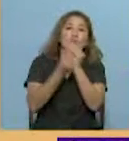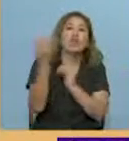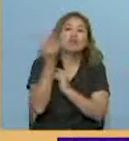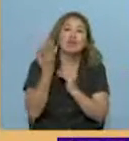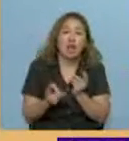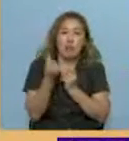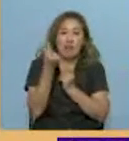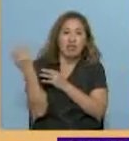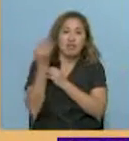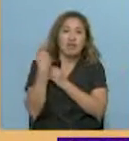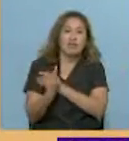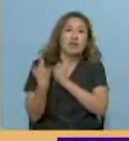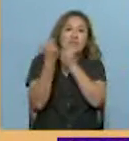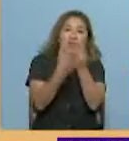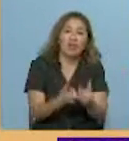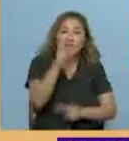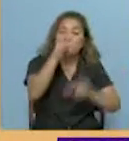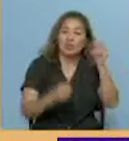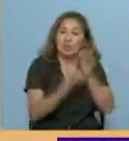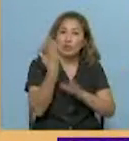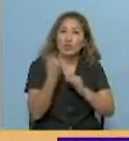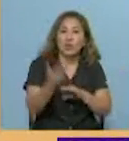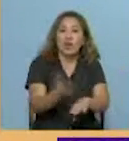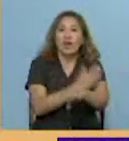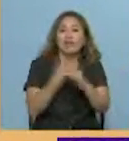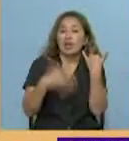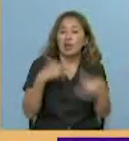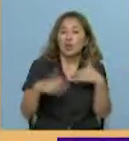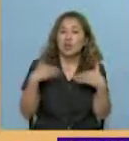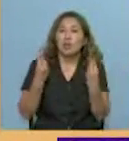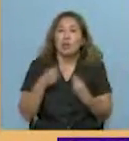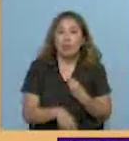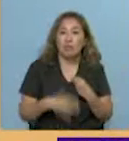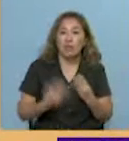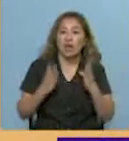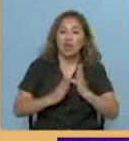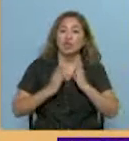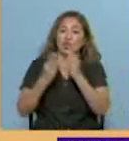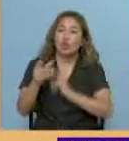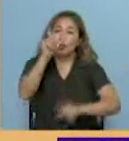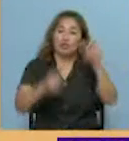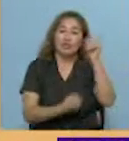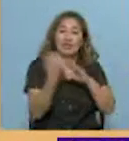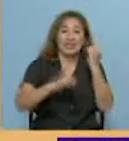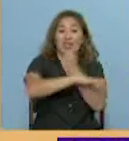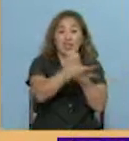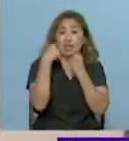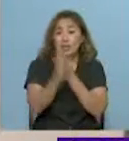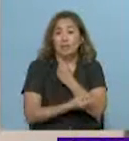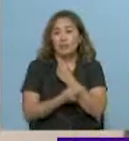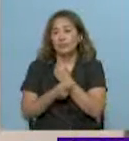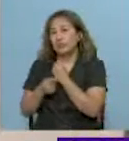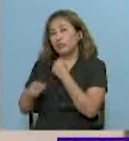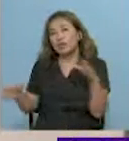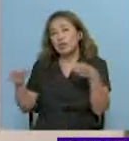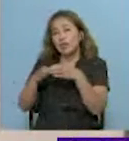ahí no con todo lo que hace a la premura y urgencia para poder poder ir ayudando con esto ustedes han estado reunidos con